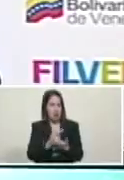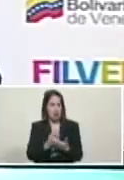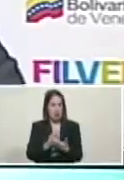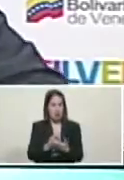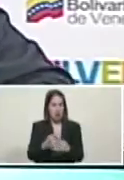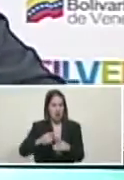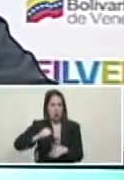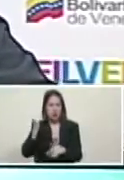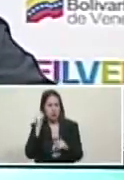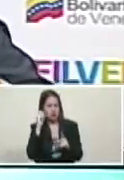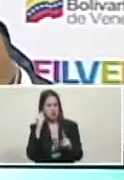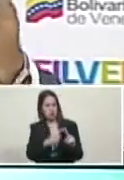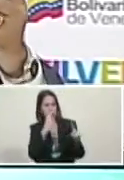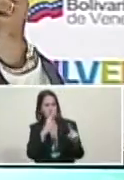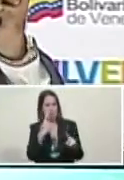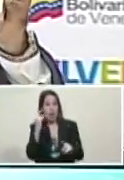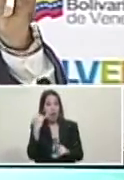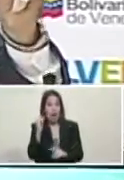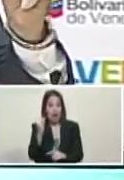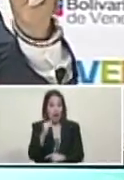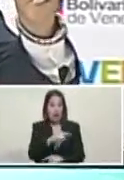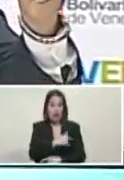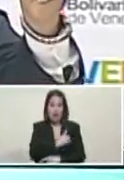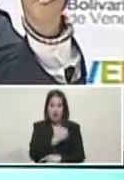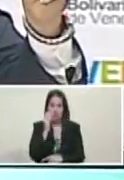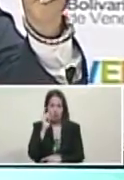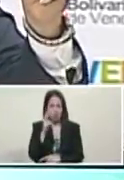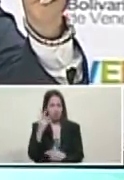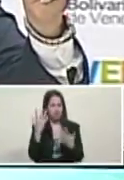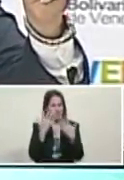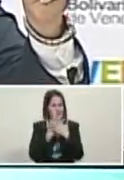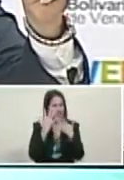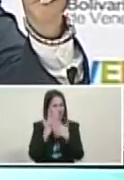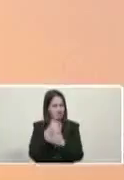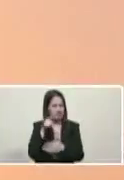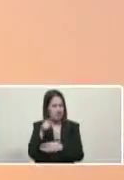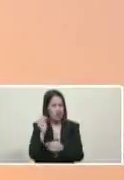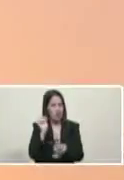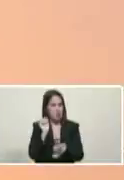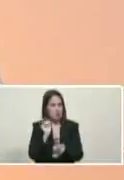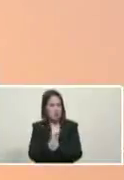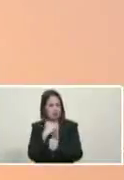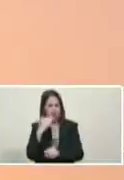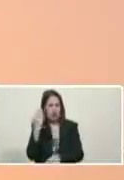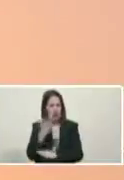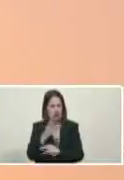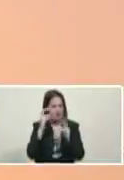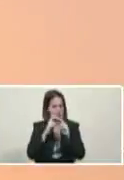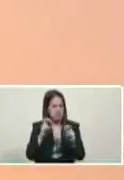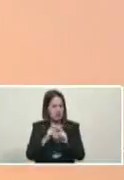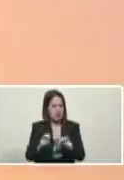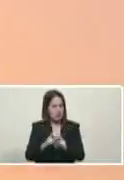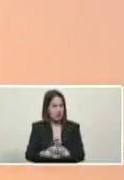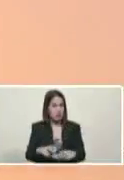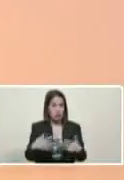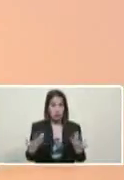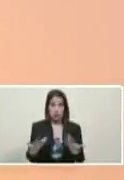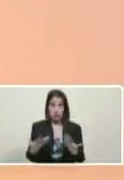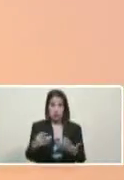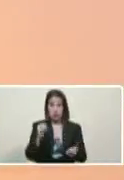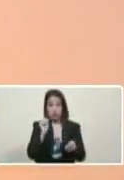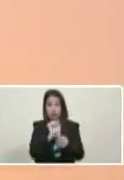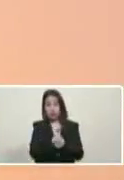Si a usted lo agarraba, era sospechoso y le salía rápidamente un